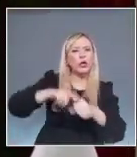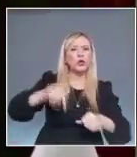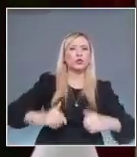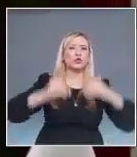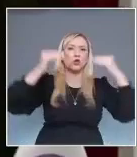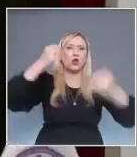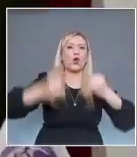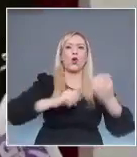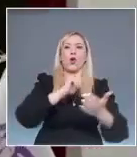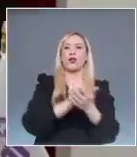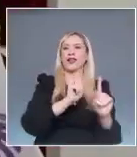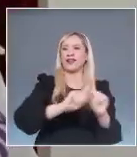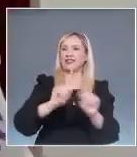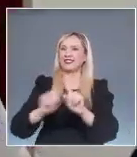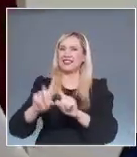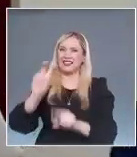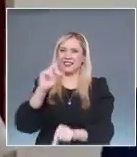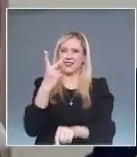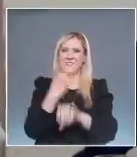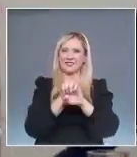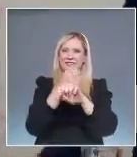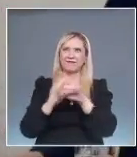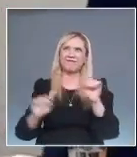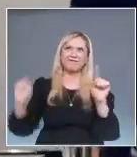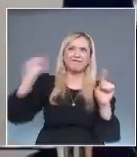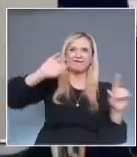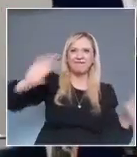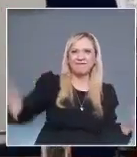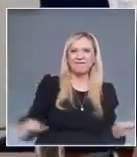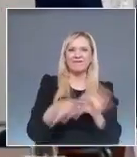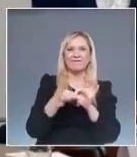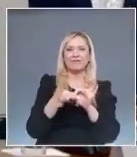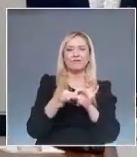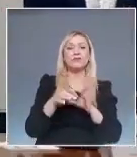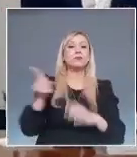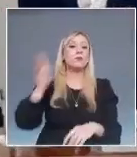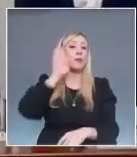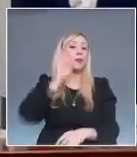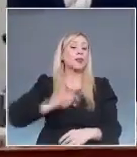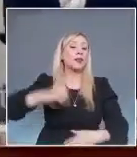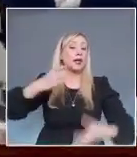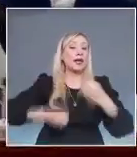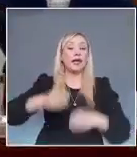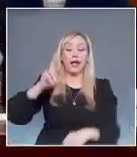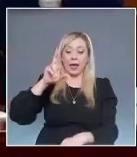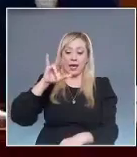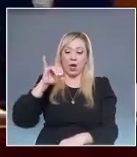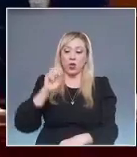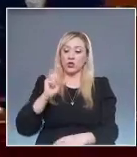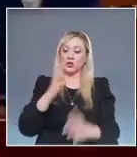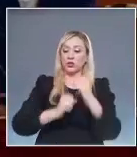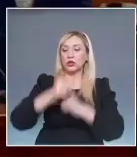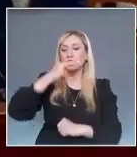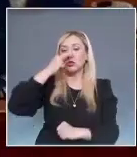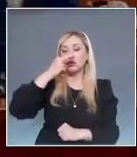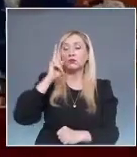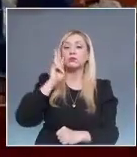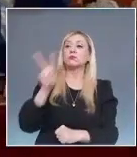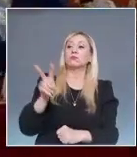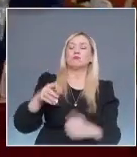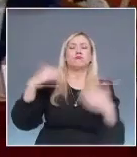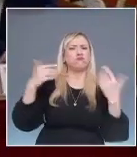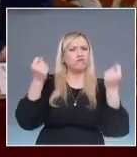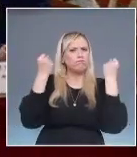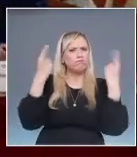inauguración, la ministra Margarita Ríos Farjat expresó su reconocimiento a las mujeres juzgadoras por no renunciar a sus